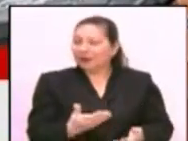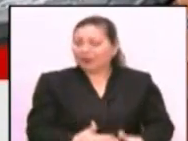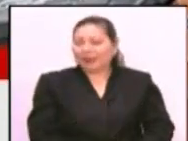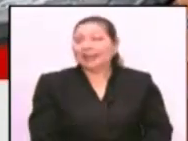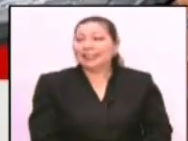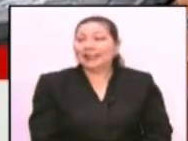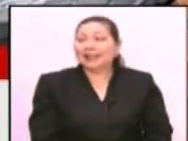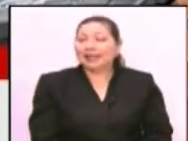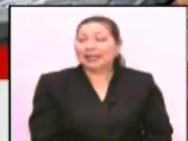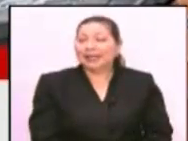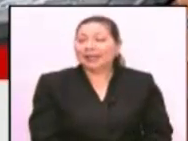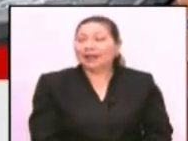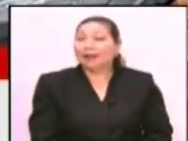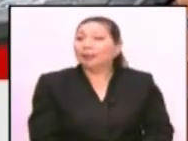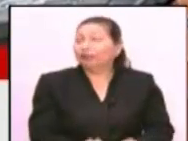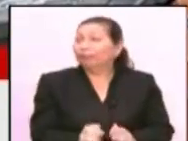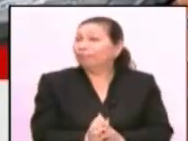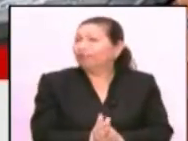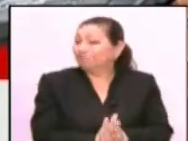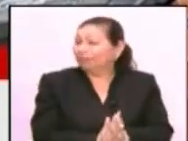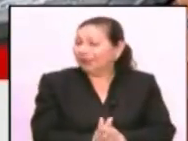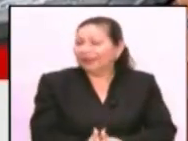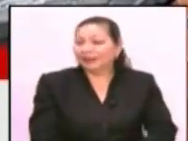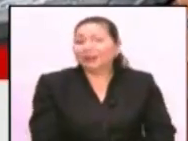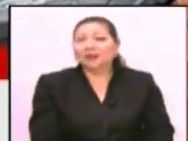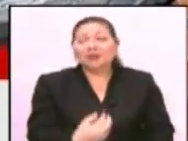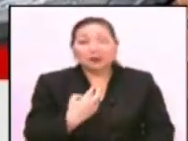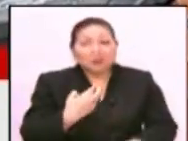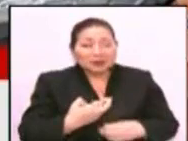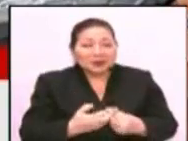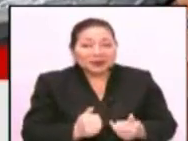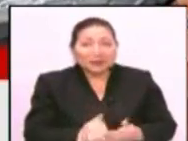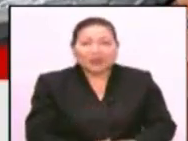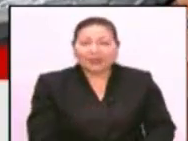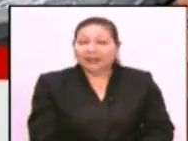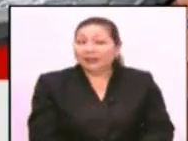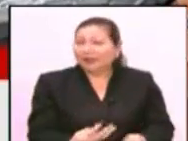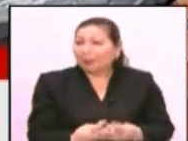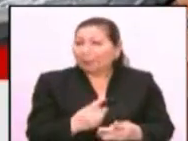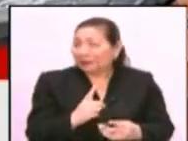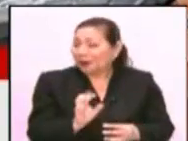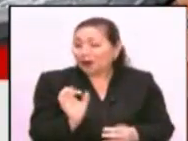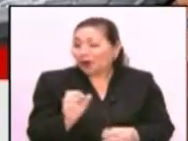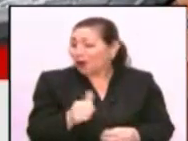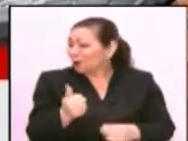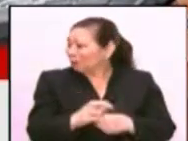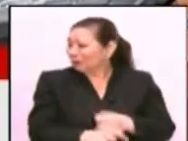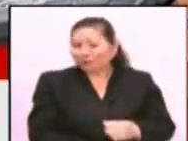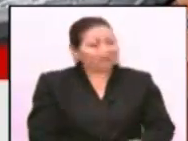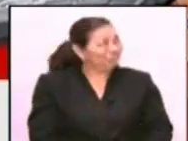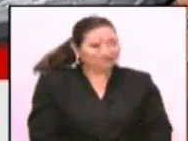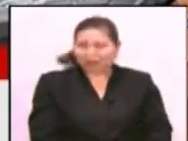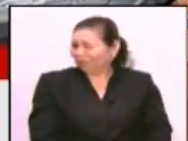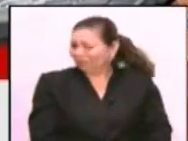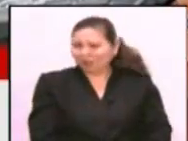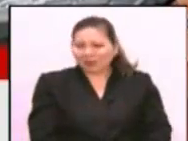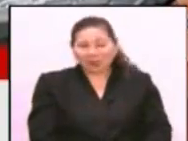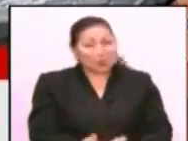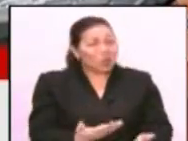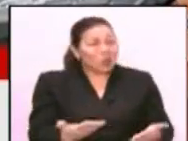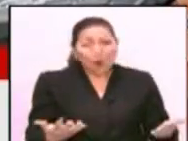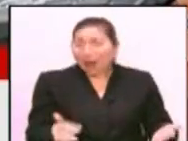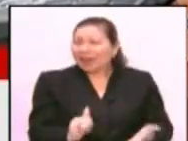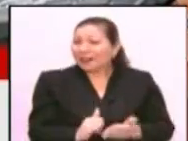malo. ¿Cierto? Es cuestión de aprovecharlo. Yo he visto productos, lo que se produce en cárceles peruanas no se produce en ningún otro país. Créame, presidente. No existe